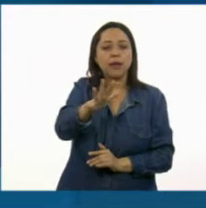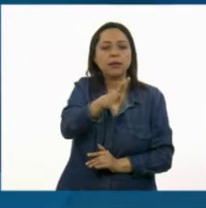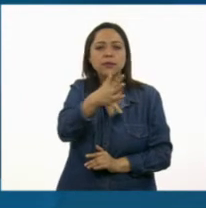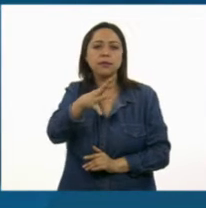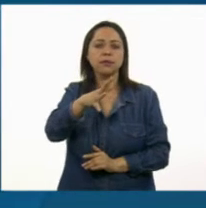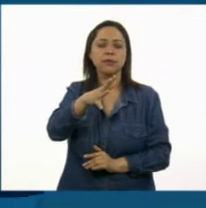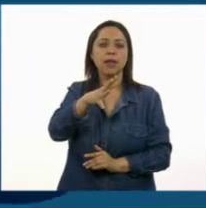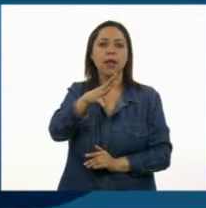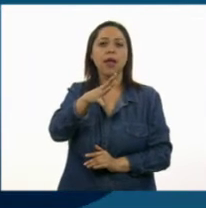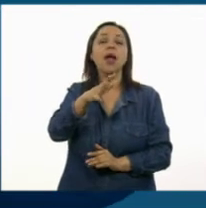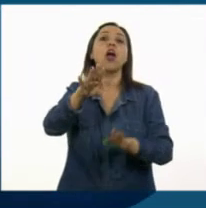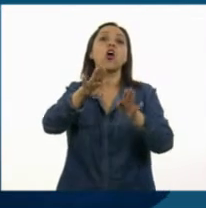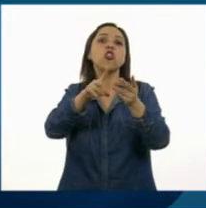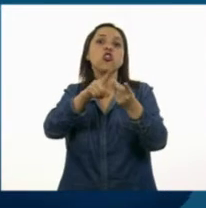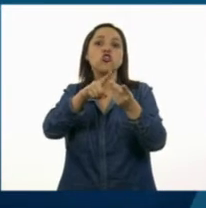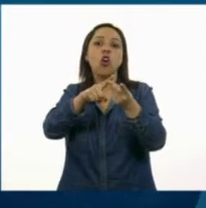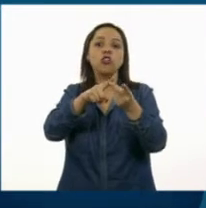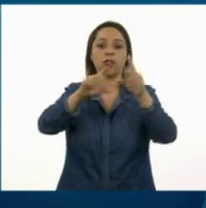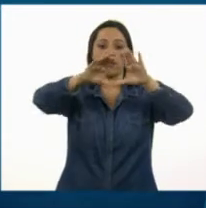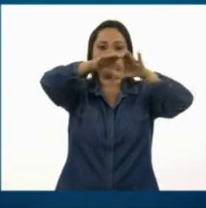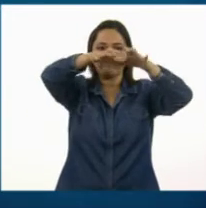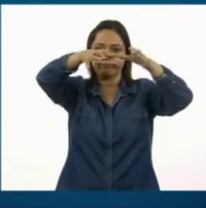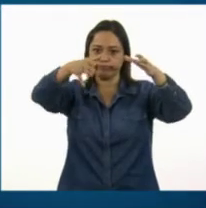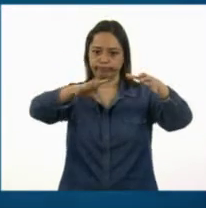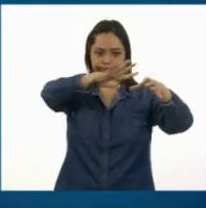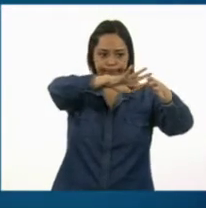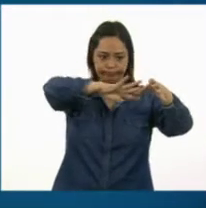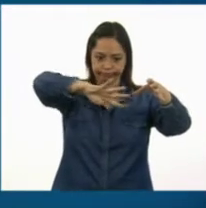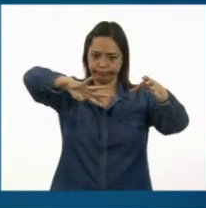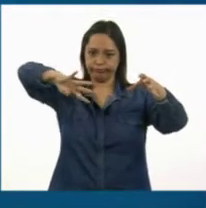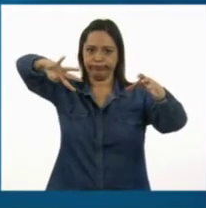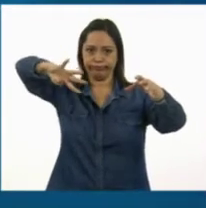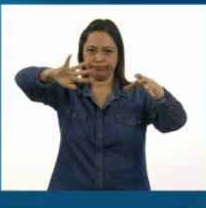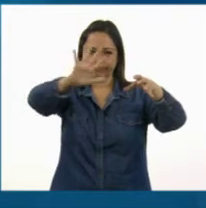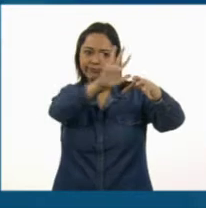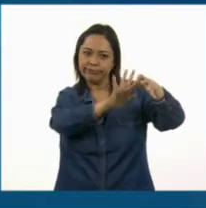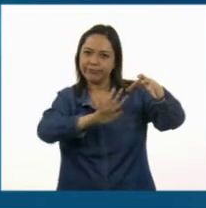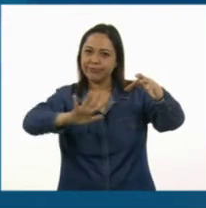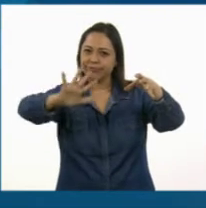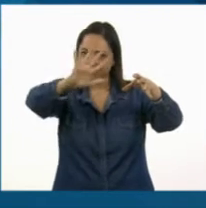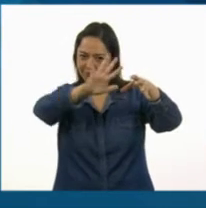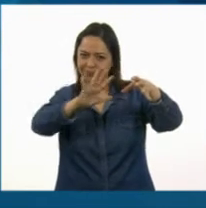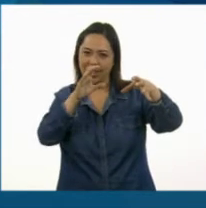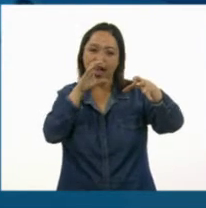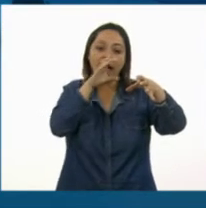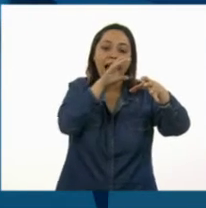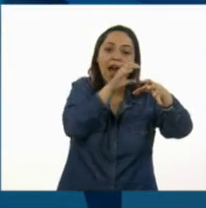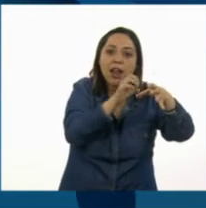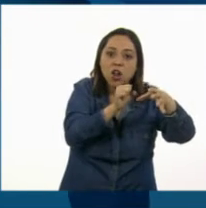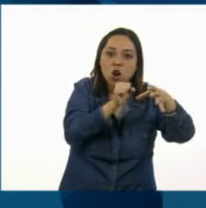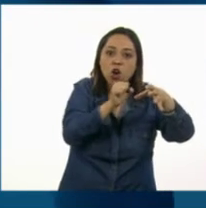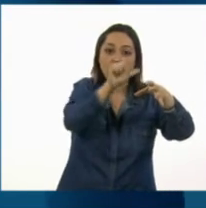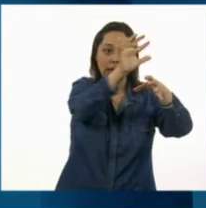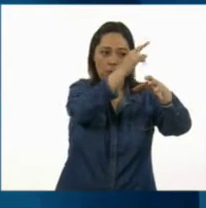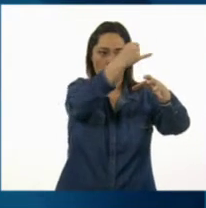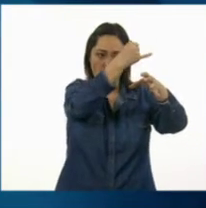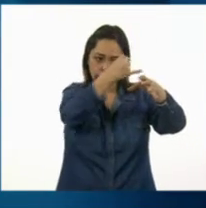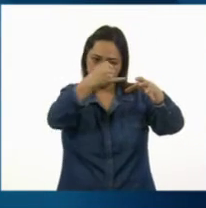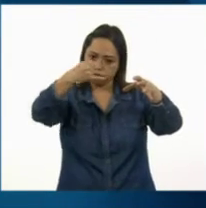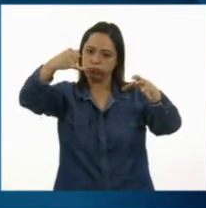los polos y los trópicos. La tropical está, recuerden, entre los trópicos de Cáncer y